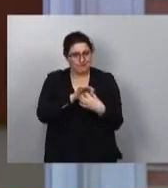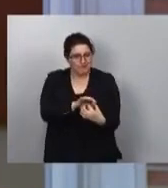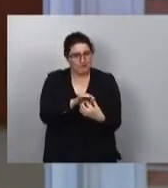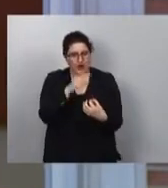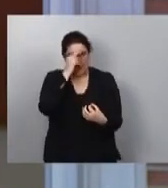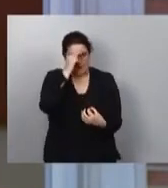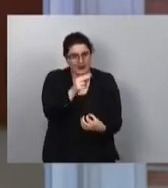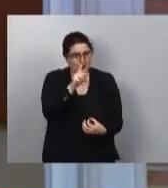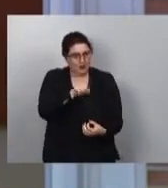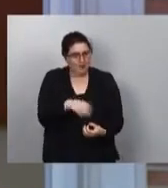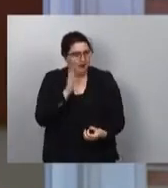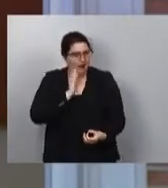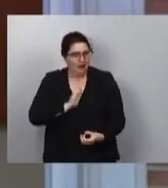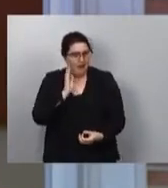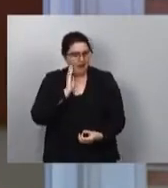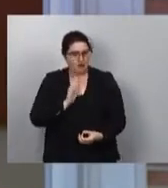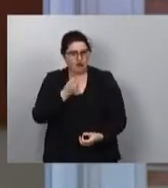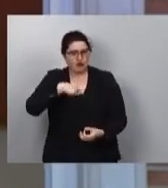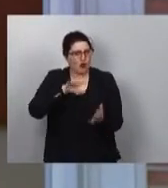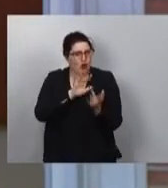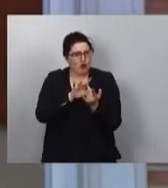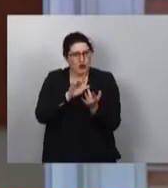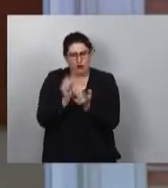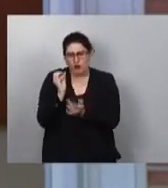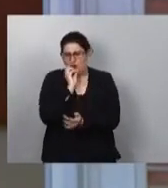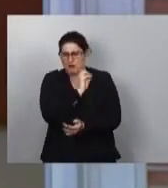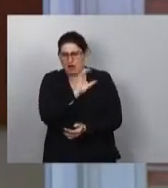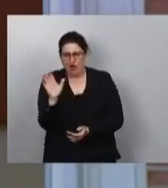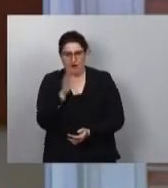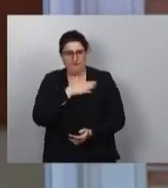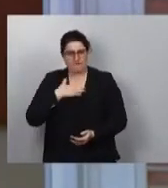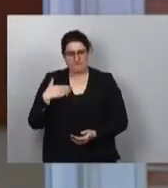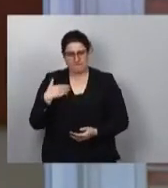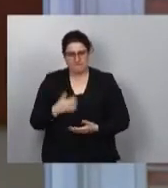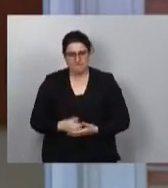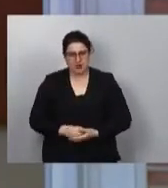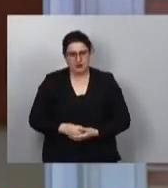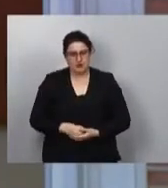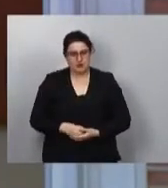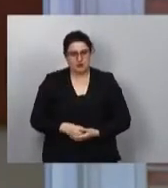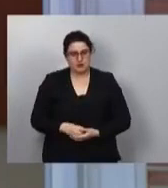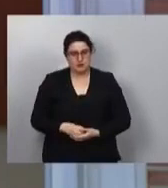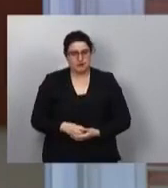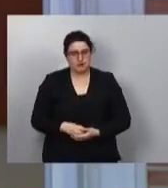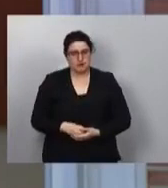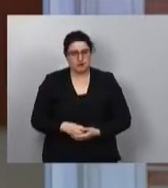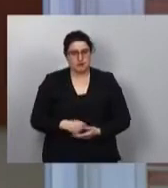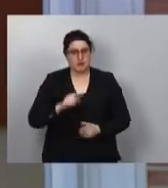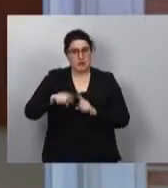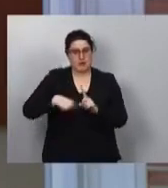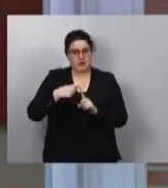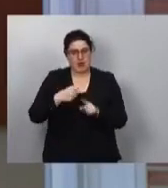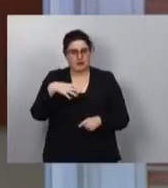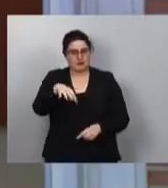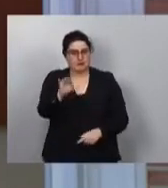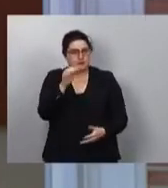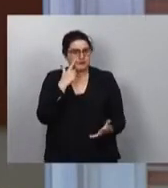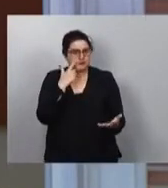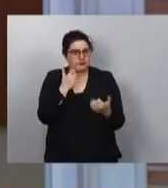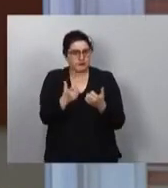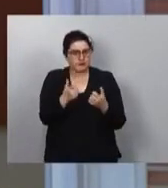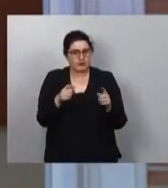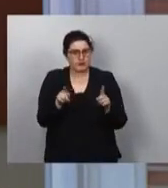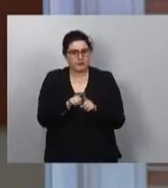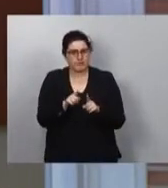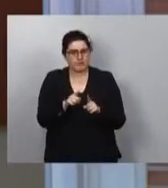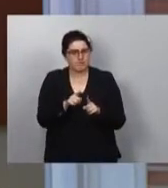leopards yo les llamo leg pars como el famoso juguete porque en realidad lo que se está haciendo es carros de combate viejos no los nuevos en algún